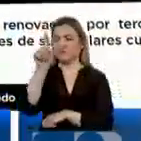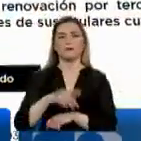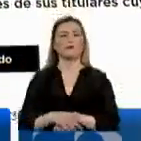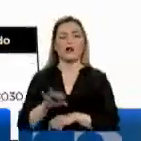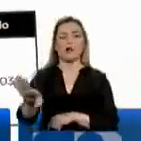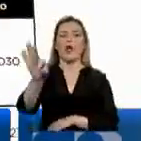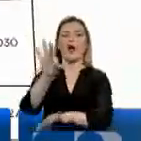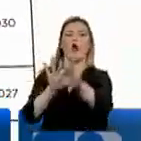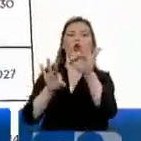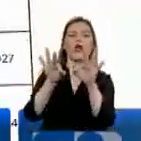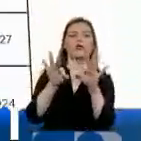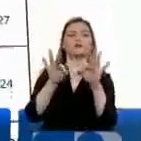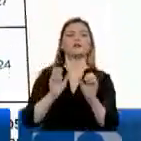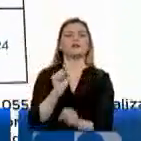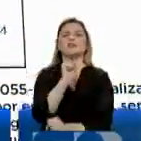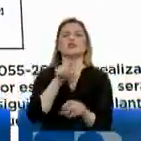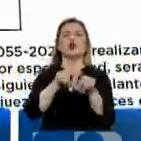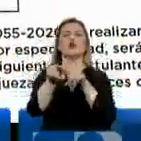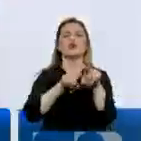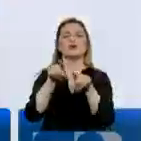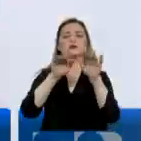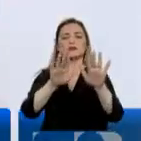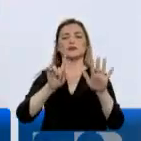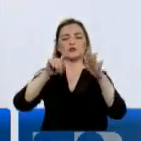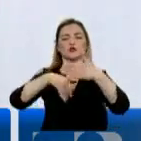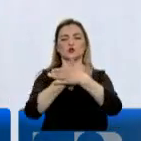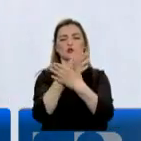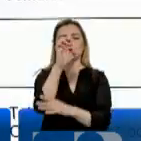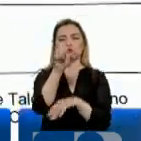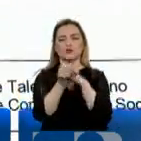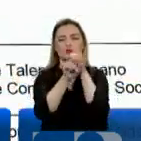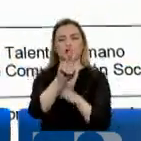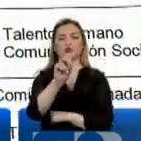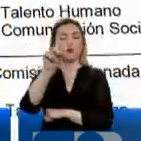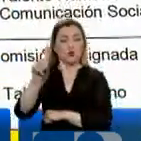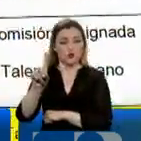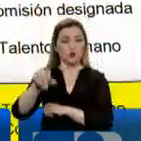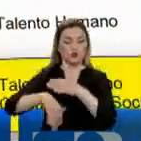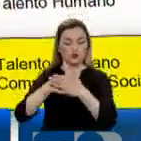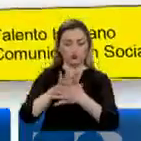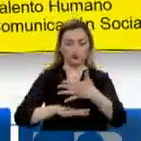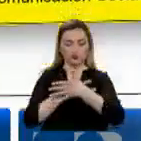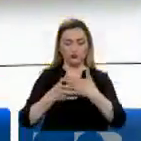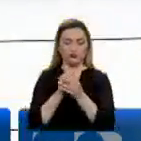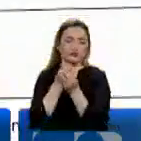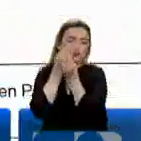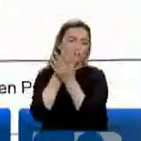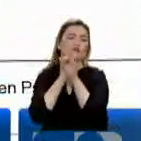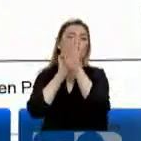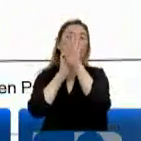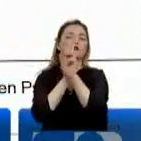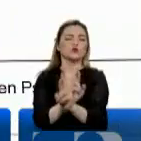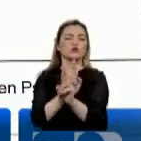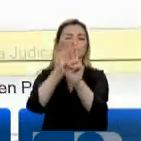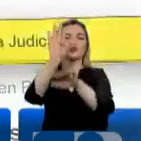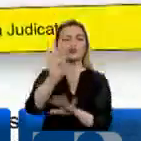salir 16 nuevos jueces en enero del 2021, pero con el nuevo cronograma recién la notificación de resultados estaría para el 9 de